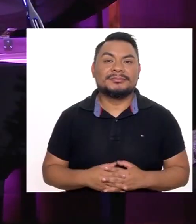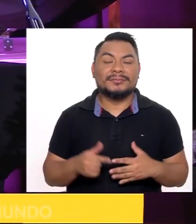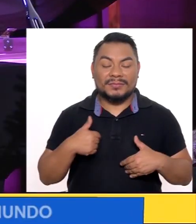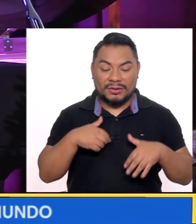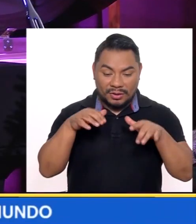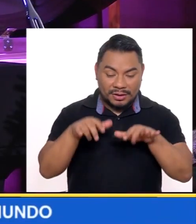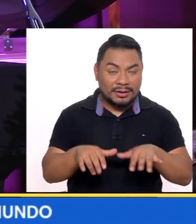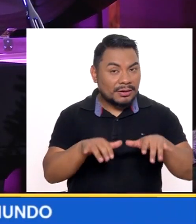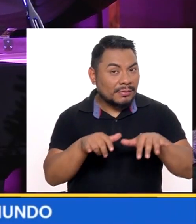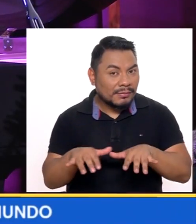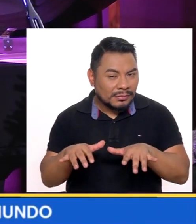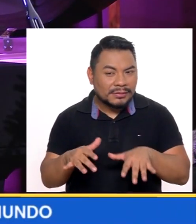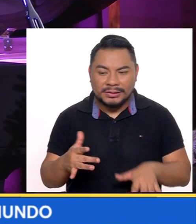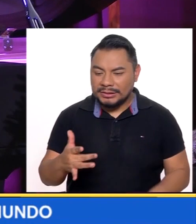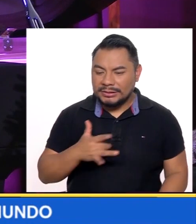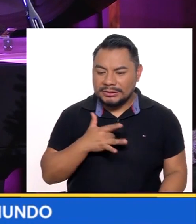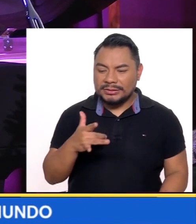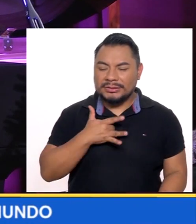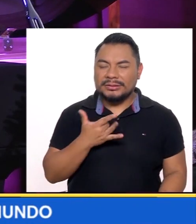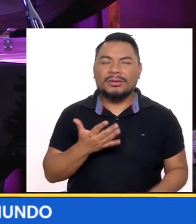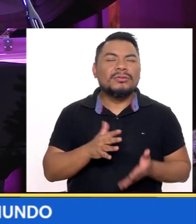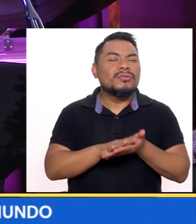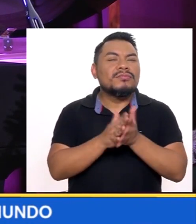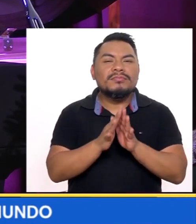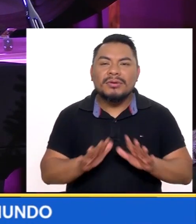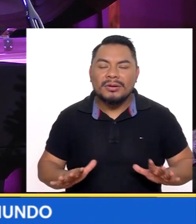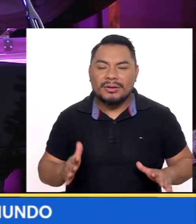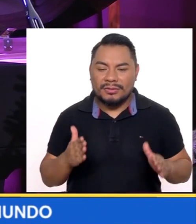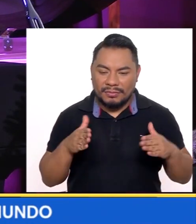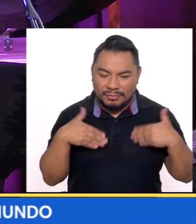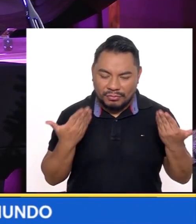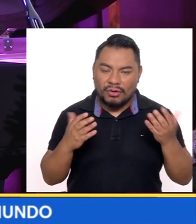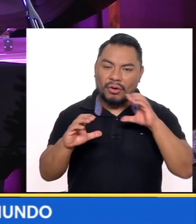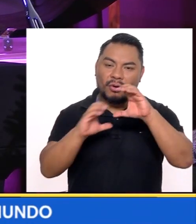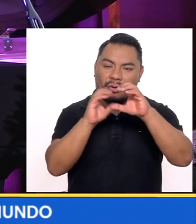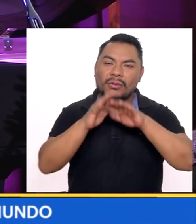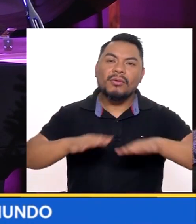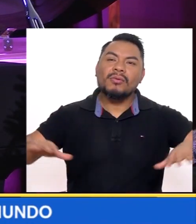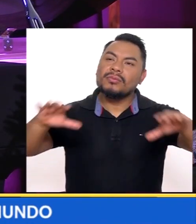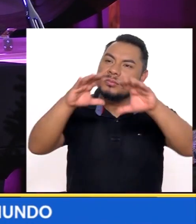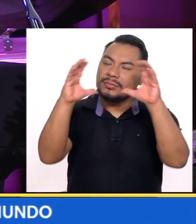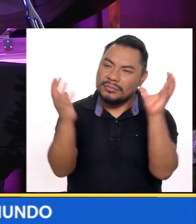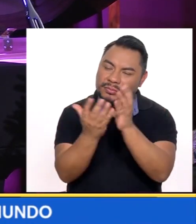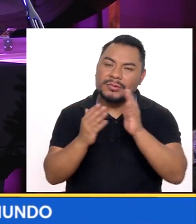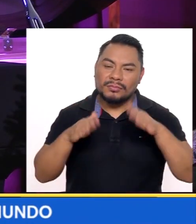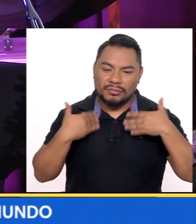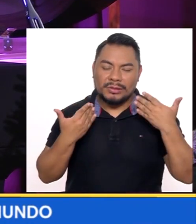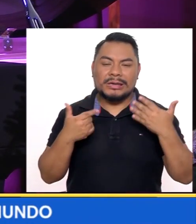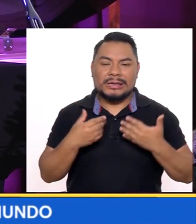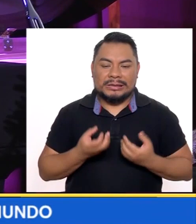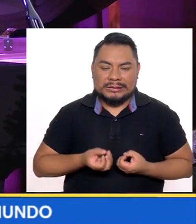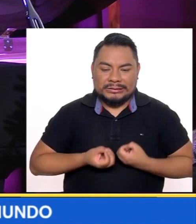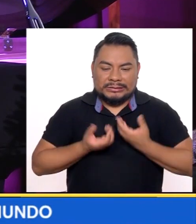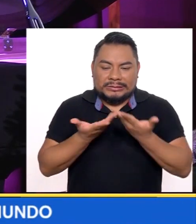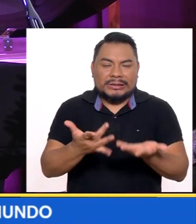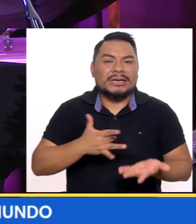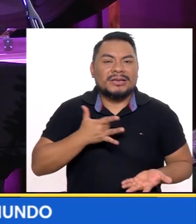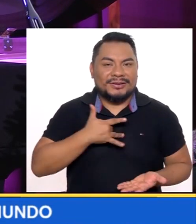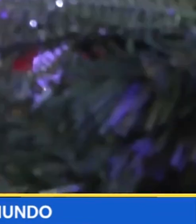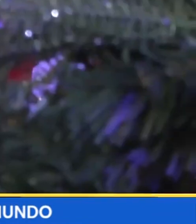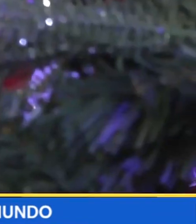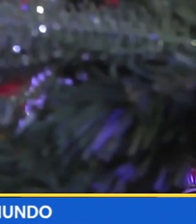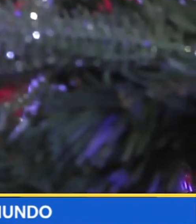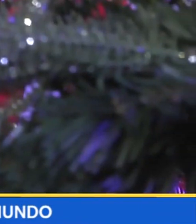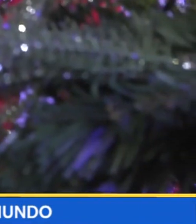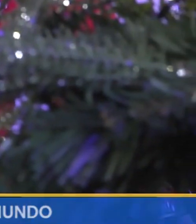Al tocar el piano Siento mucha paz Siento que me puedo comunicar Con el mundo Puedo expresar lo que yo siento